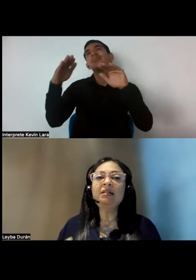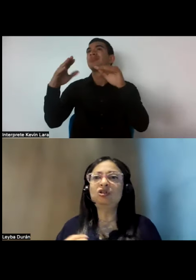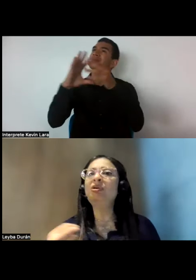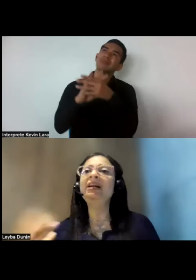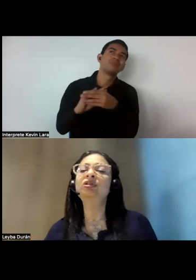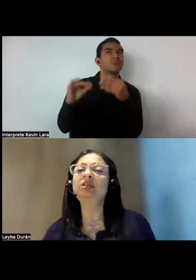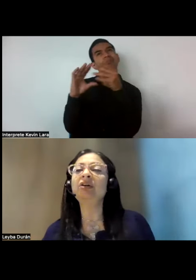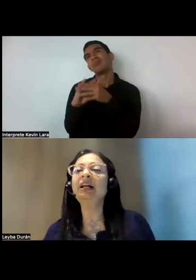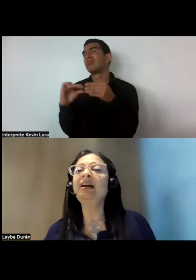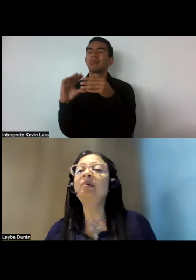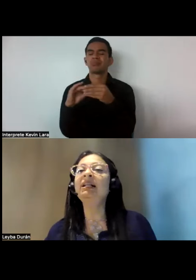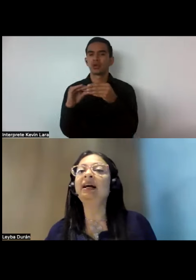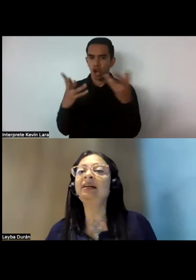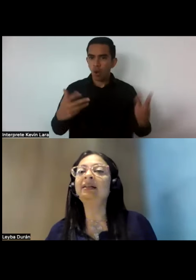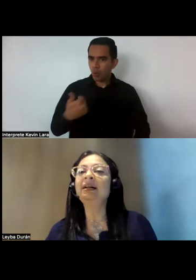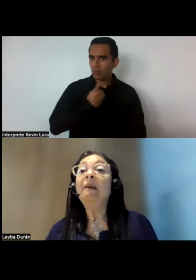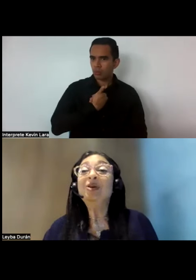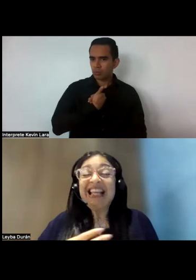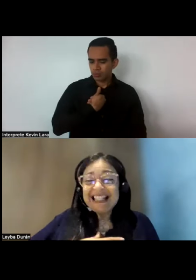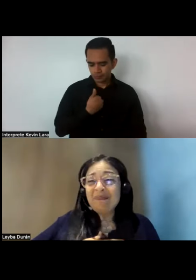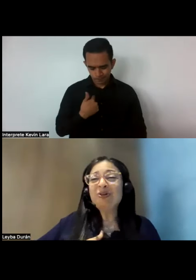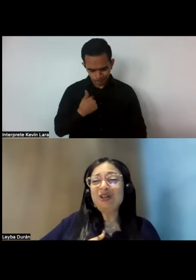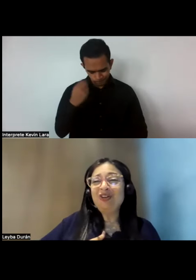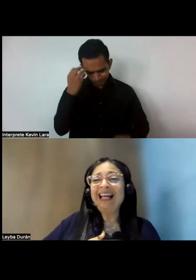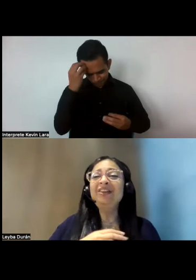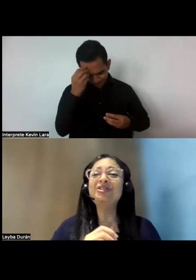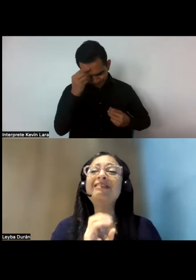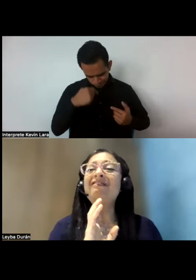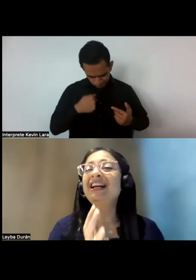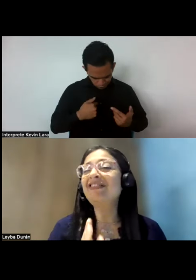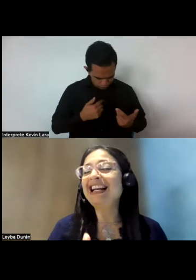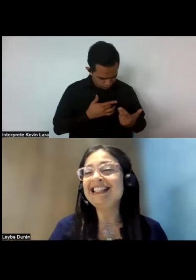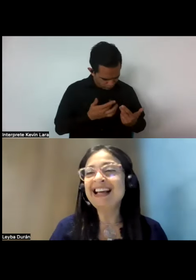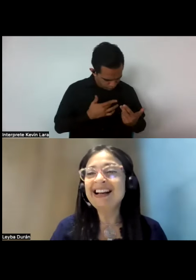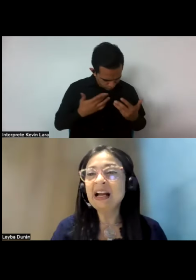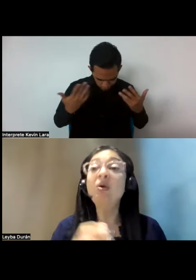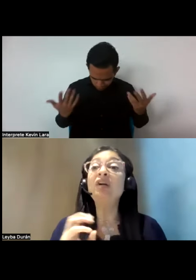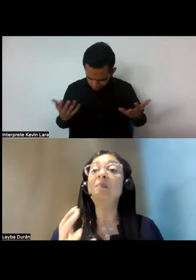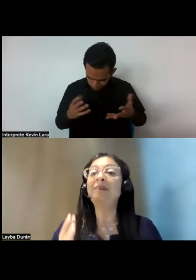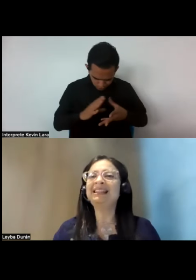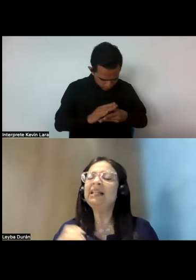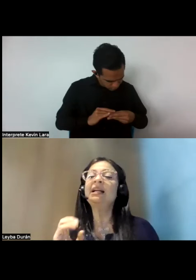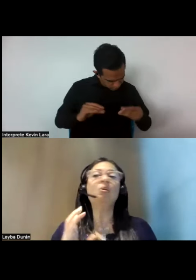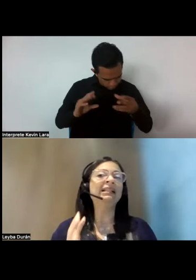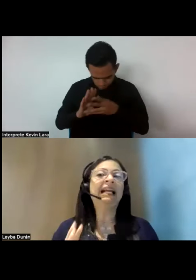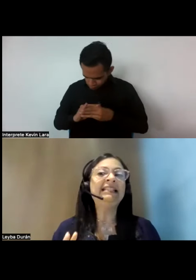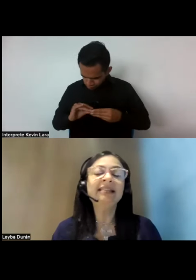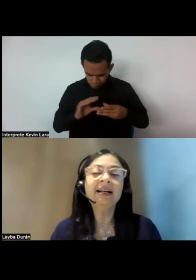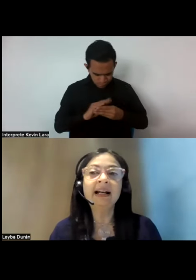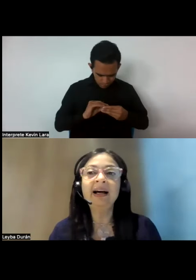no es yo voy a encontrar una respuesta, porque esa emoción, inclusive al verbalizarla o al compartirla